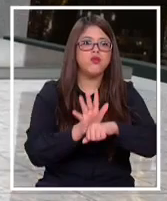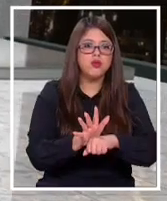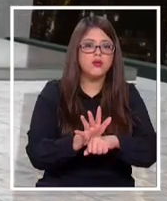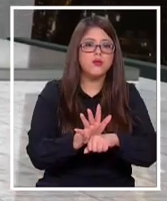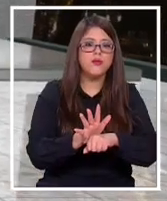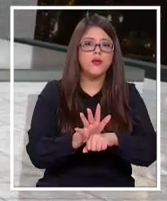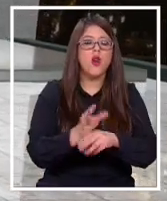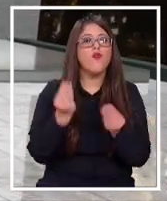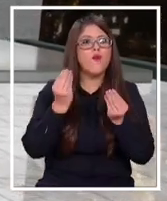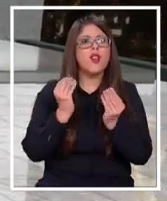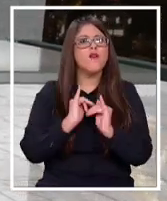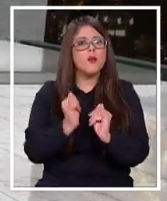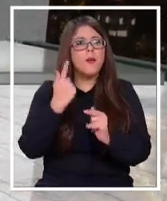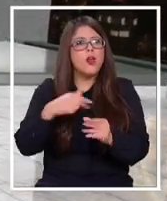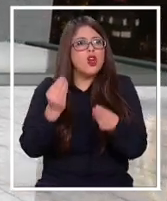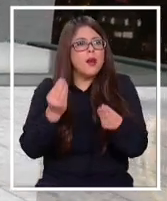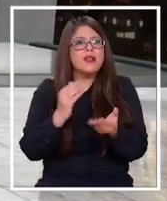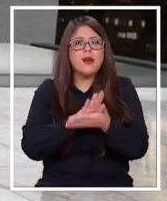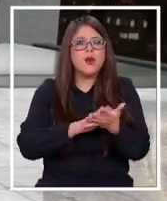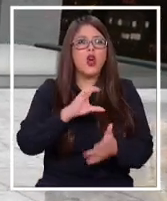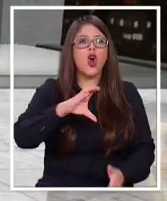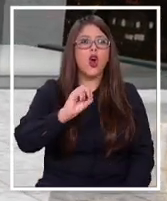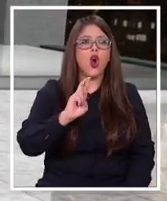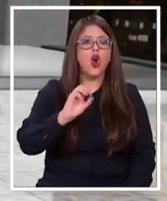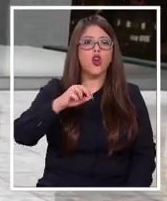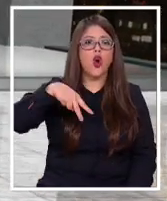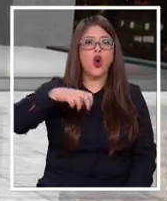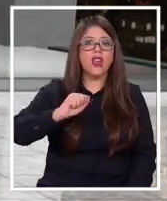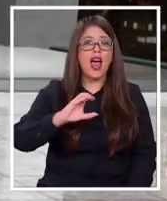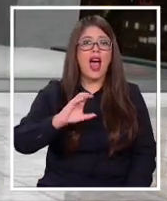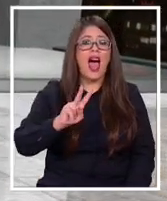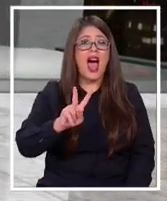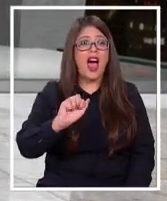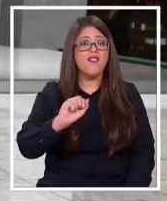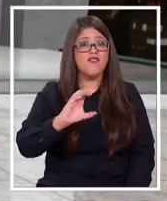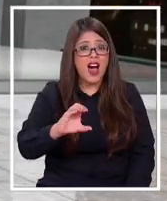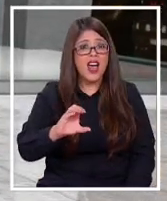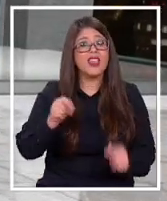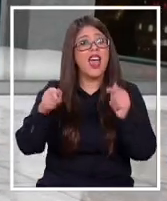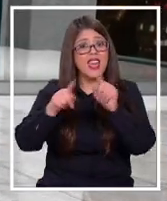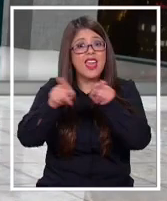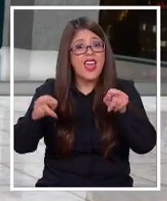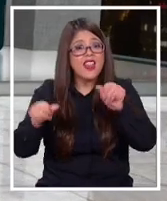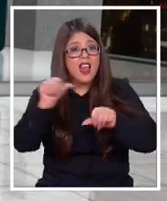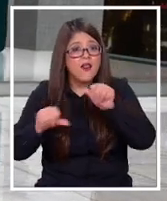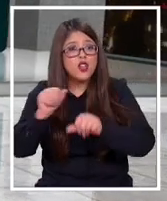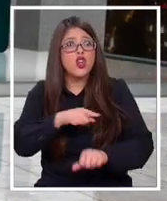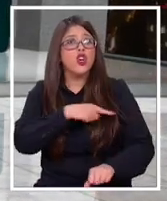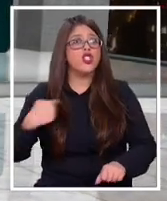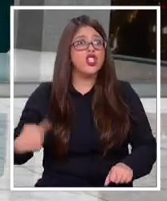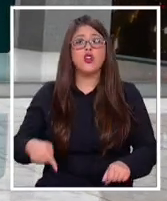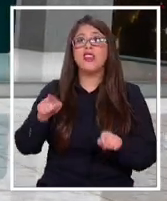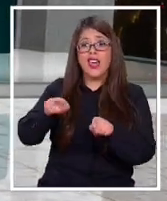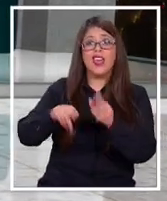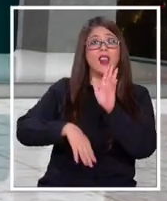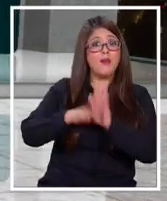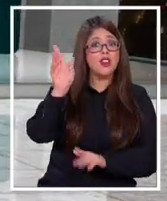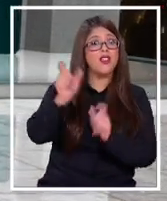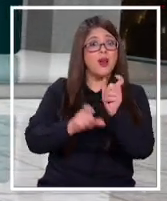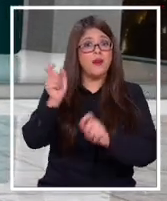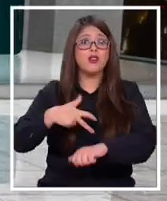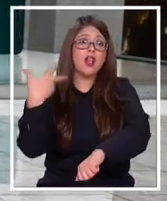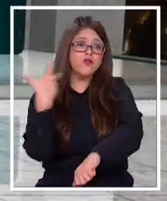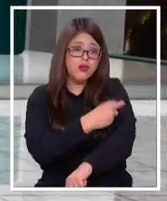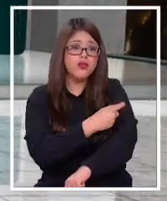buena noticia, pero ¿qué pasa con la vacuna CoronaVac del laboratorio chino Que Sinovac? Que el 91% de la población en Chile que se ha vacunado ha obtenido